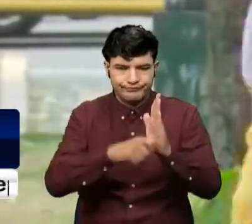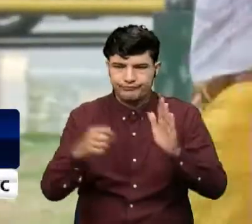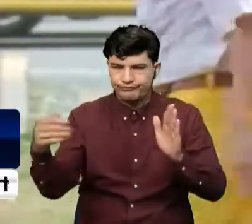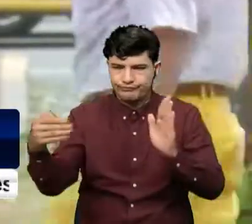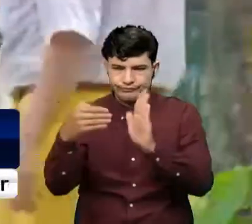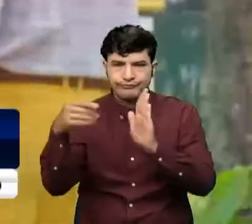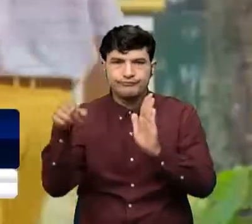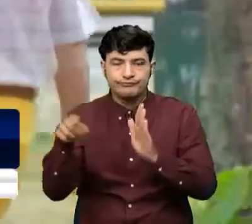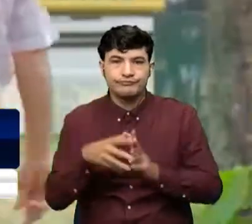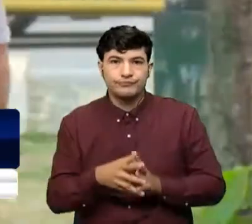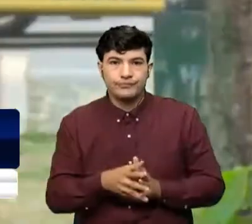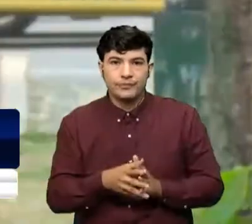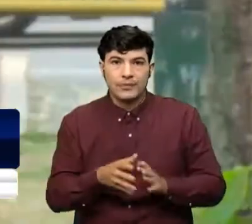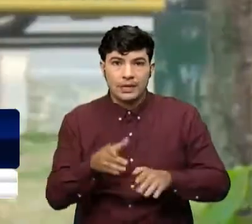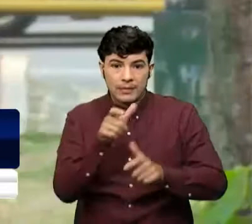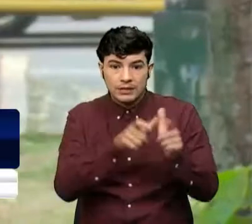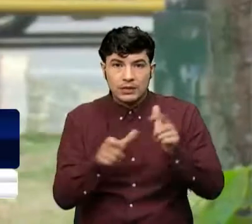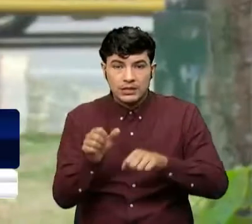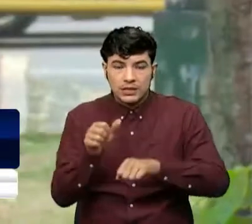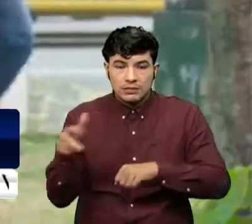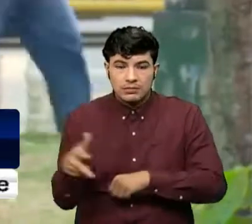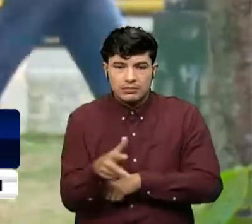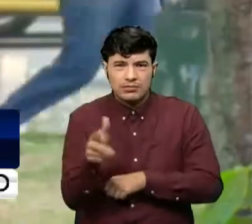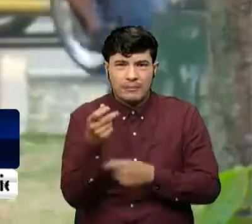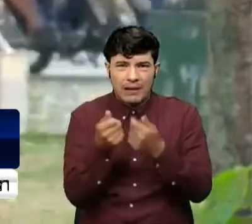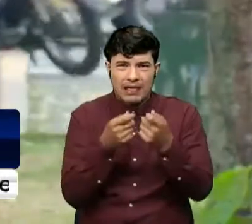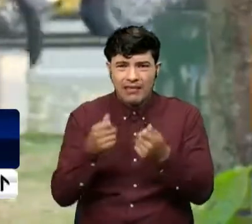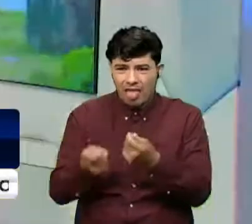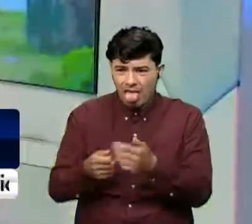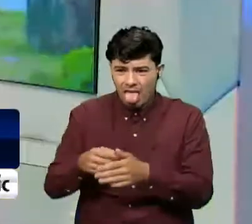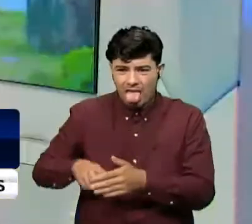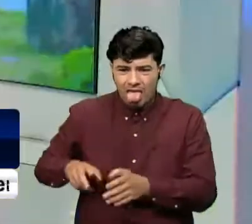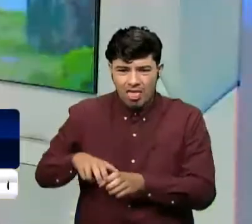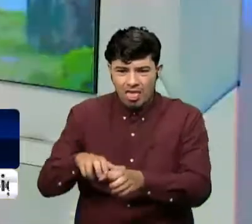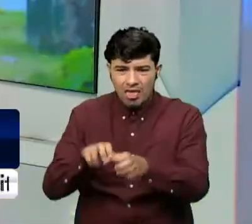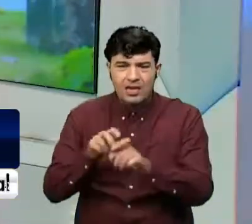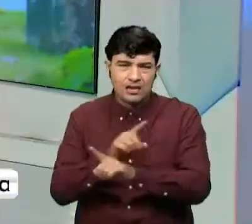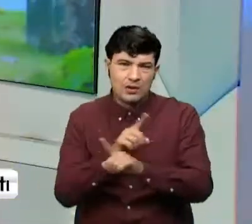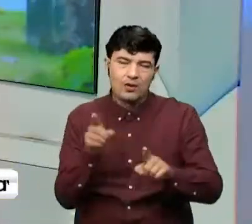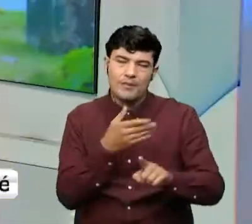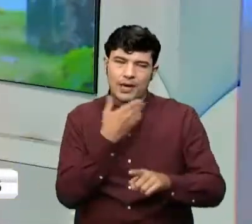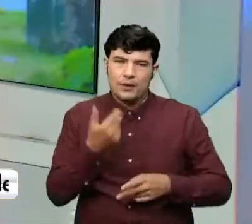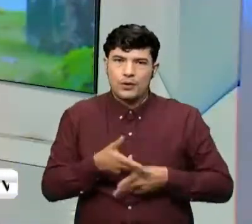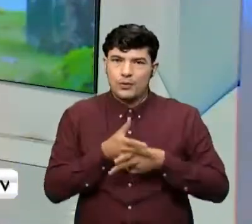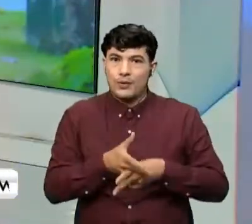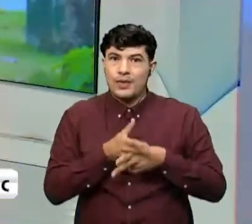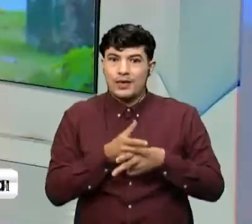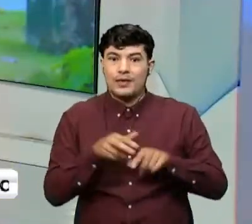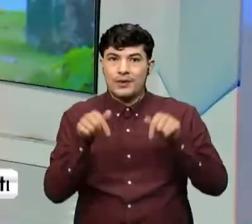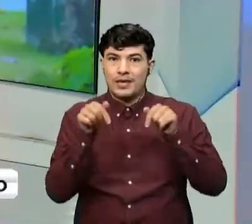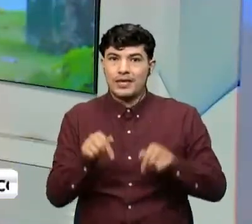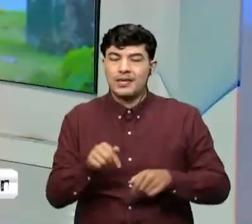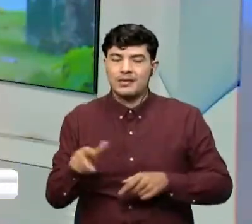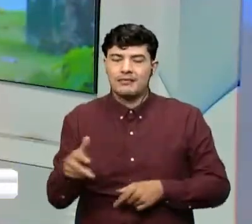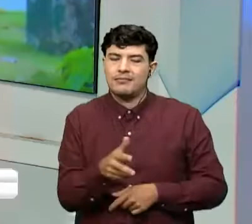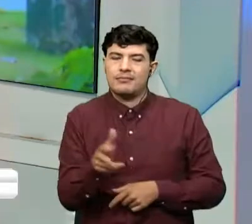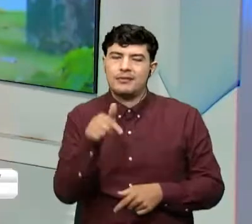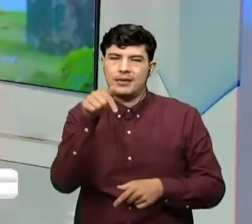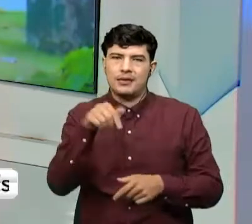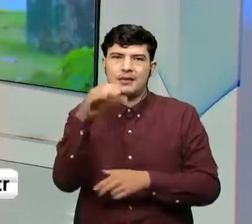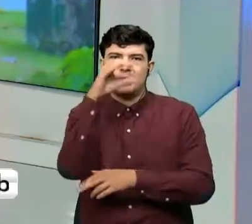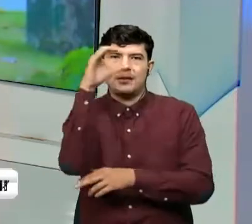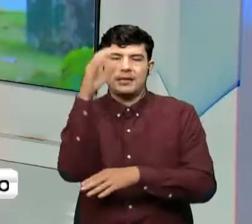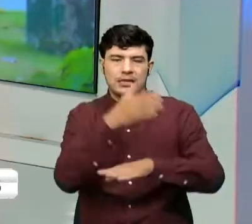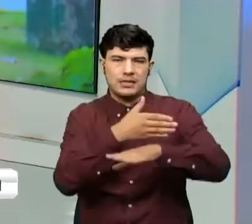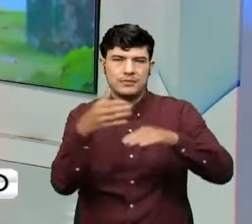para que los viajeros tengan menos dinero en efectivo y así velar por su seguridad en las carreteras del país. Esta es toda la información desde el